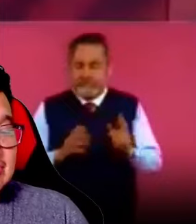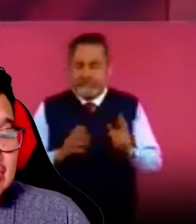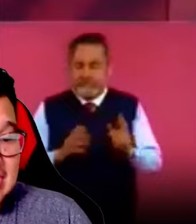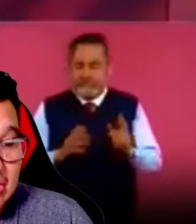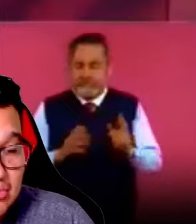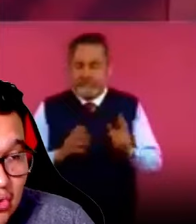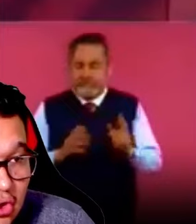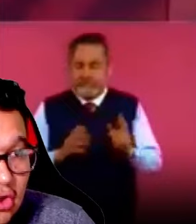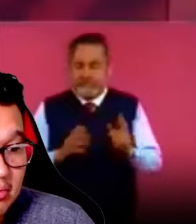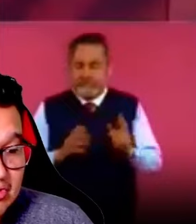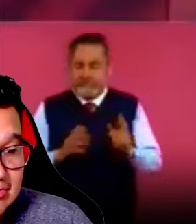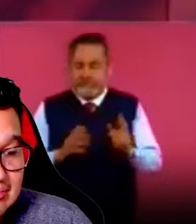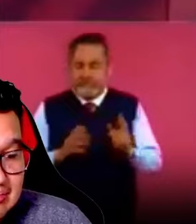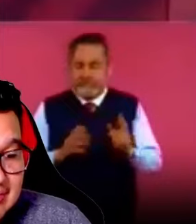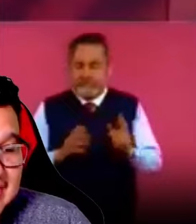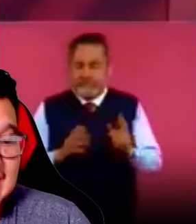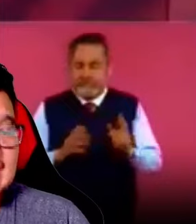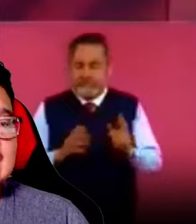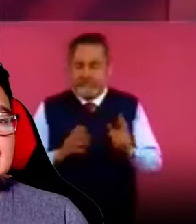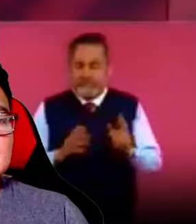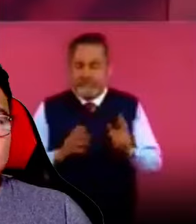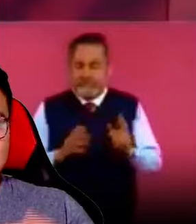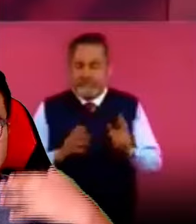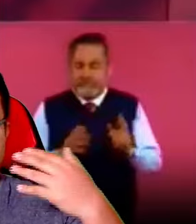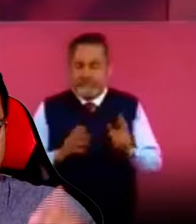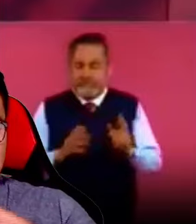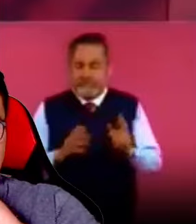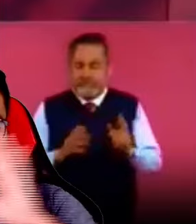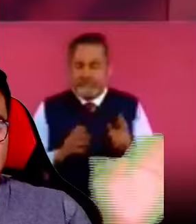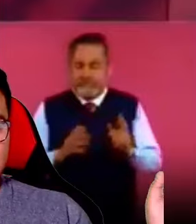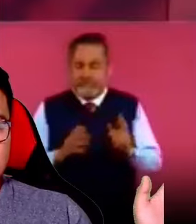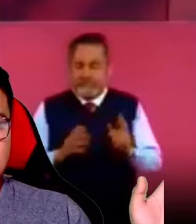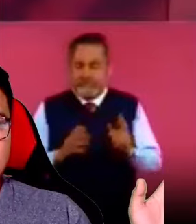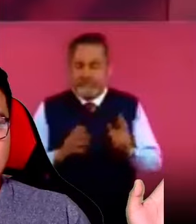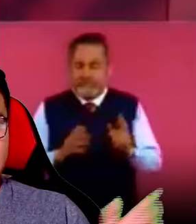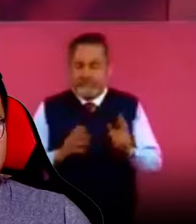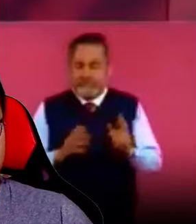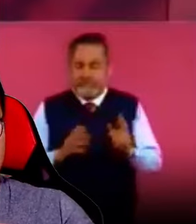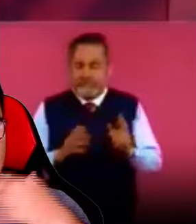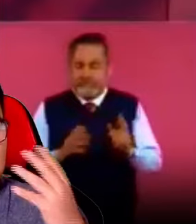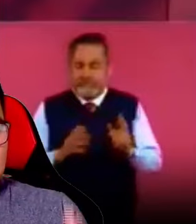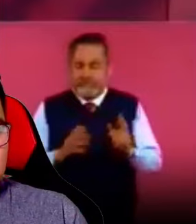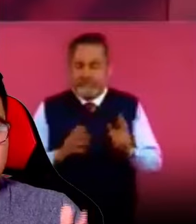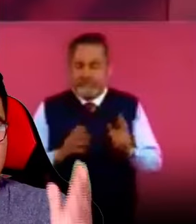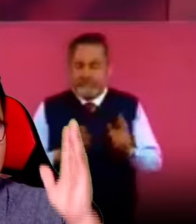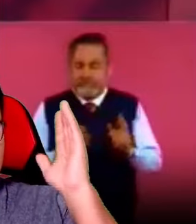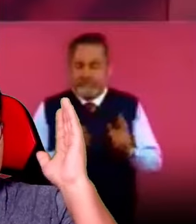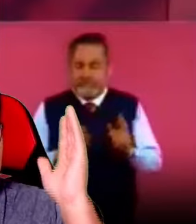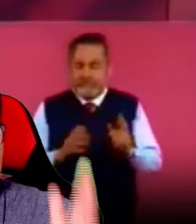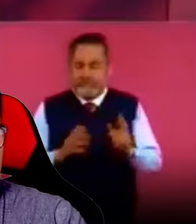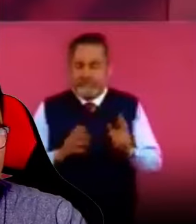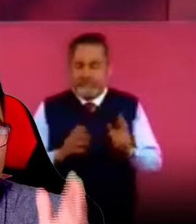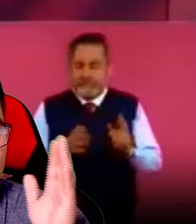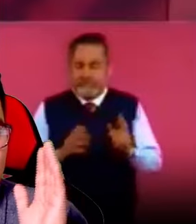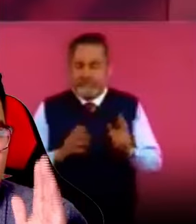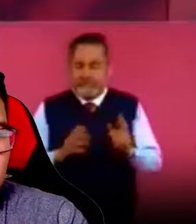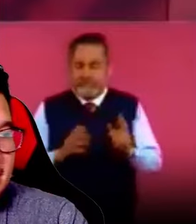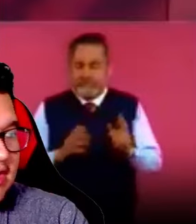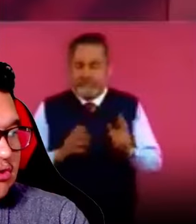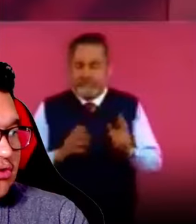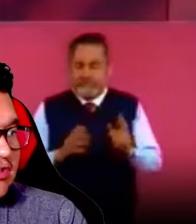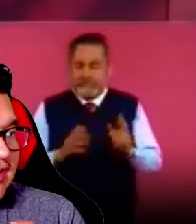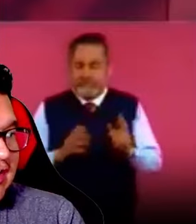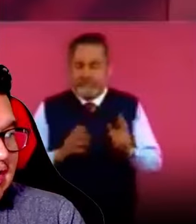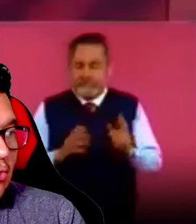organismos autónomos verdad Entonces el presidente dice yo no fui fue la wif y detectó